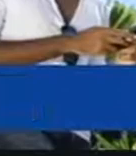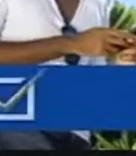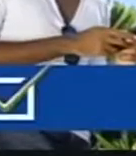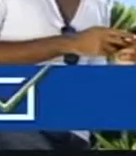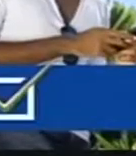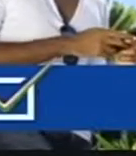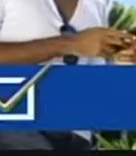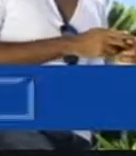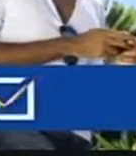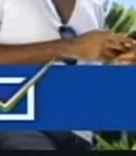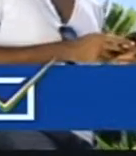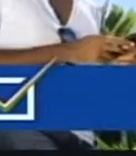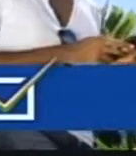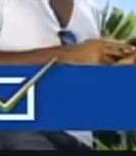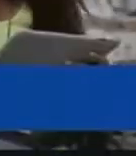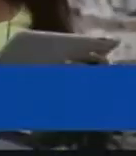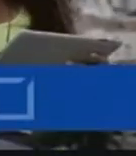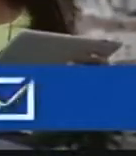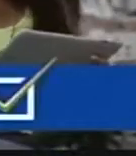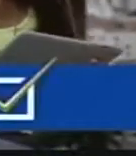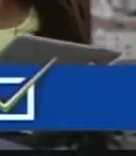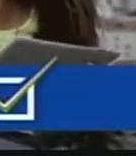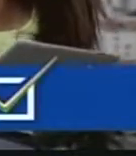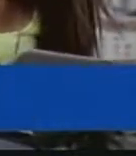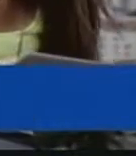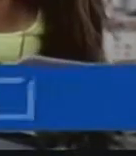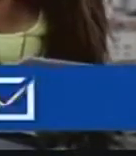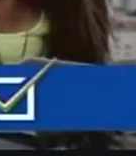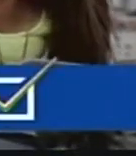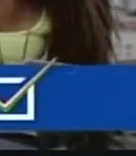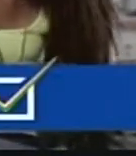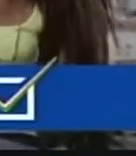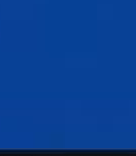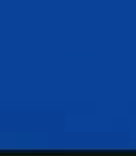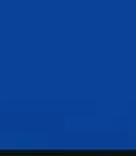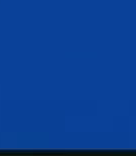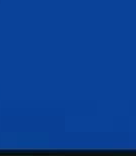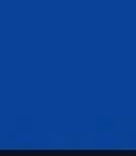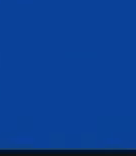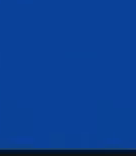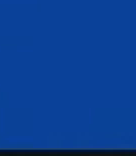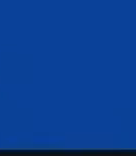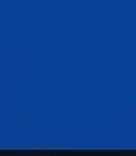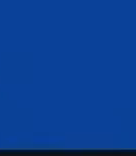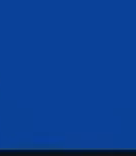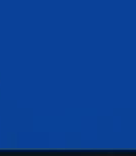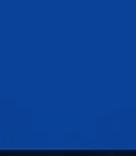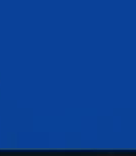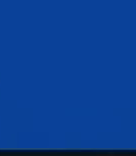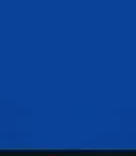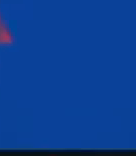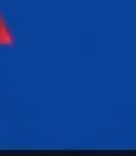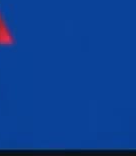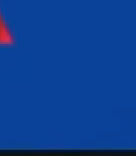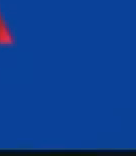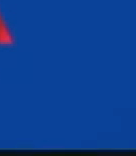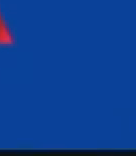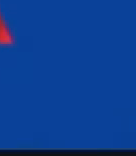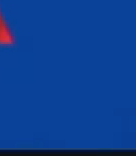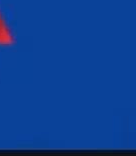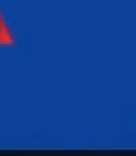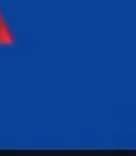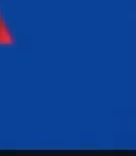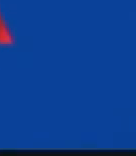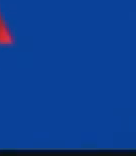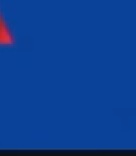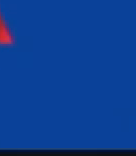Internet inalámbrico gratis para estar conectados con el mundo. En Cali, Alcaldía de Santiago de Cali. Calidad,